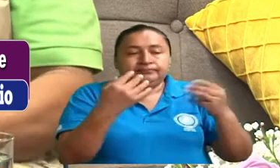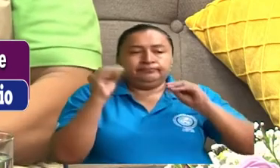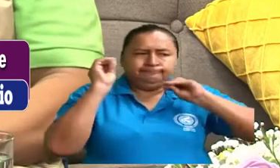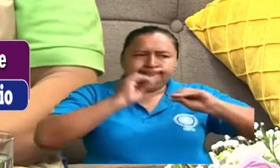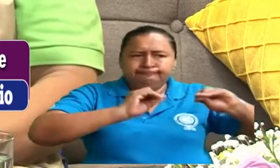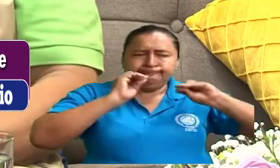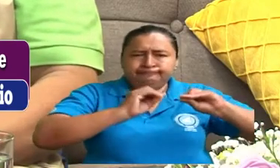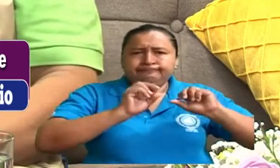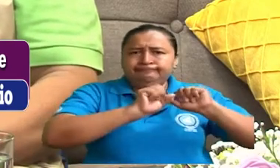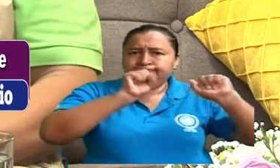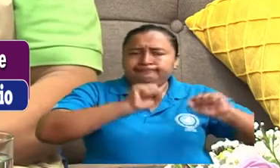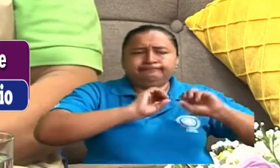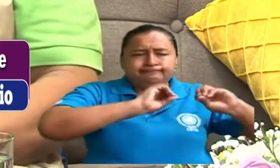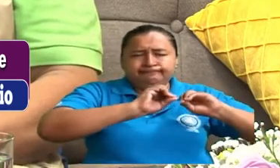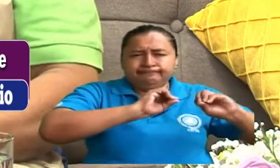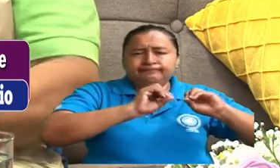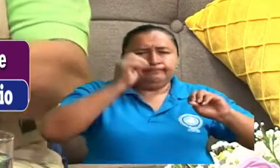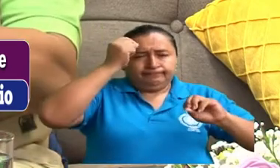capacita